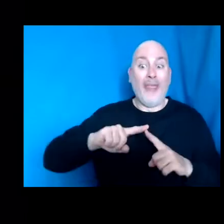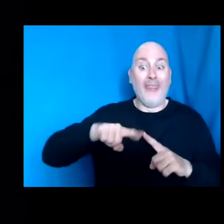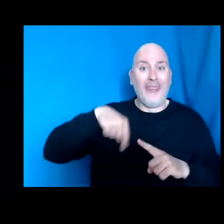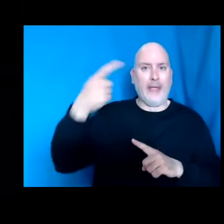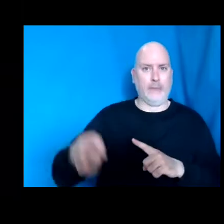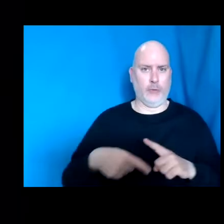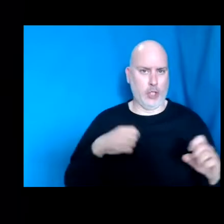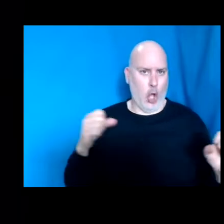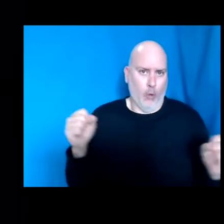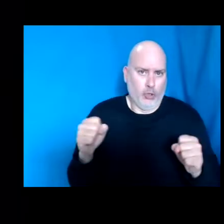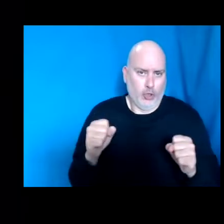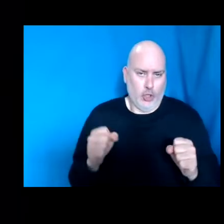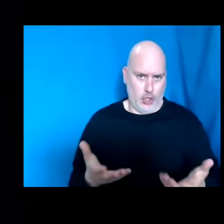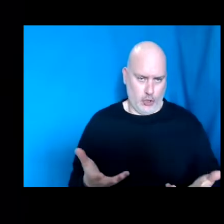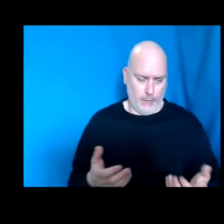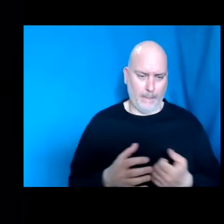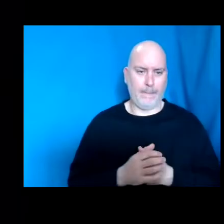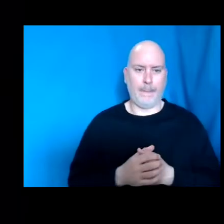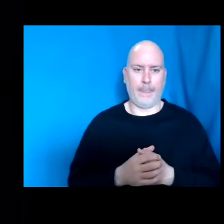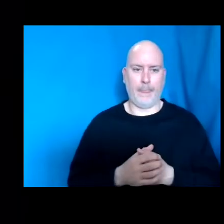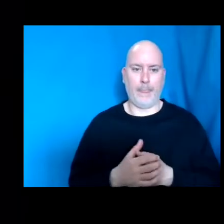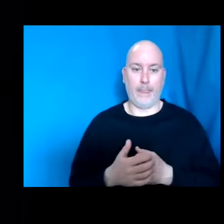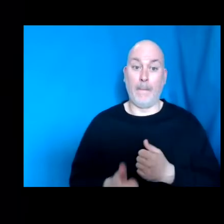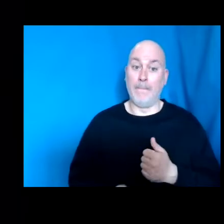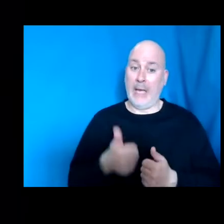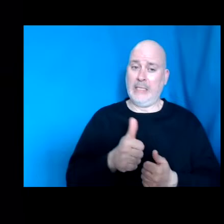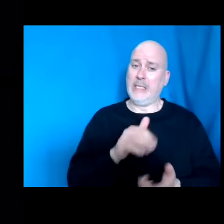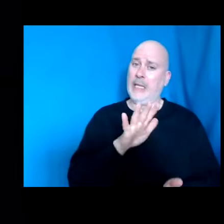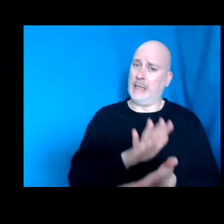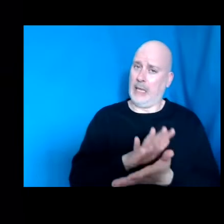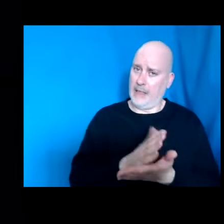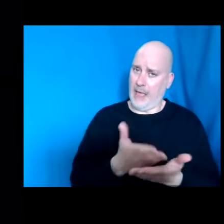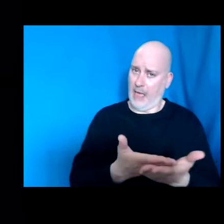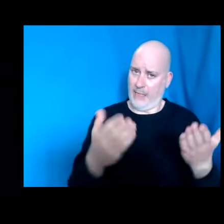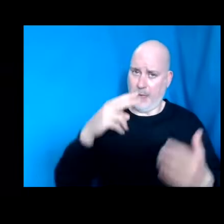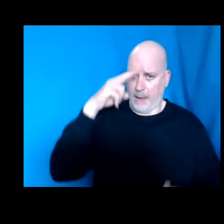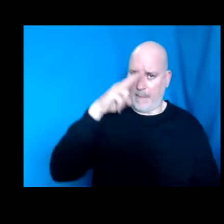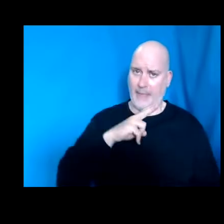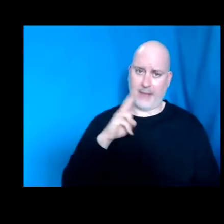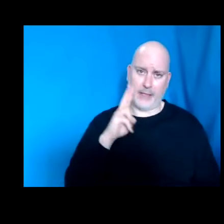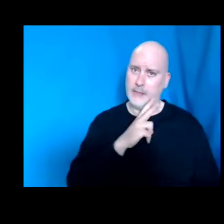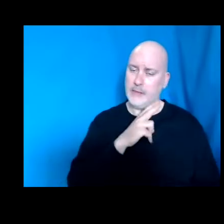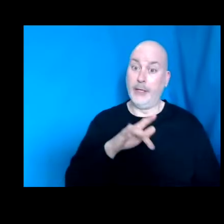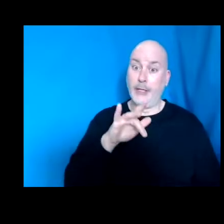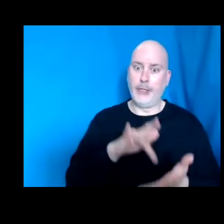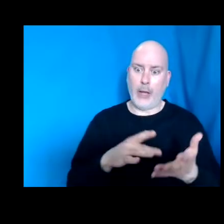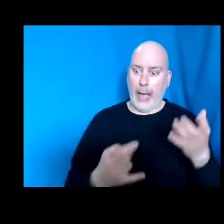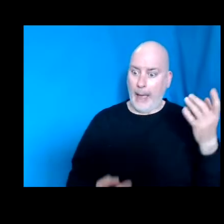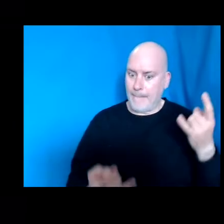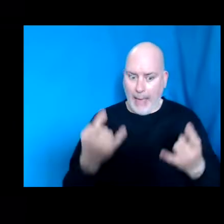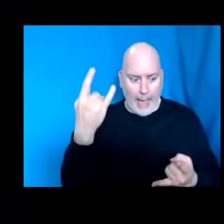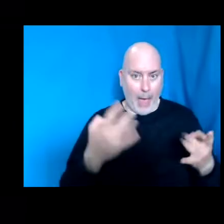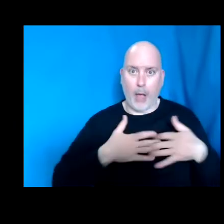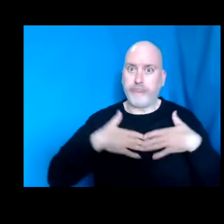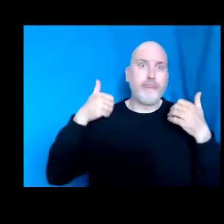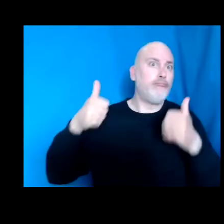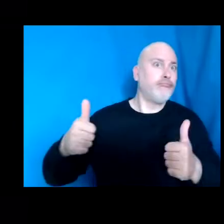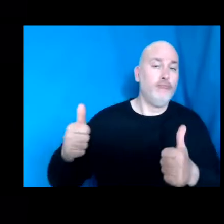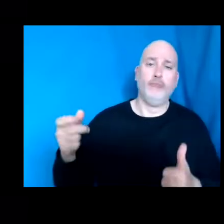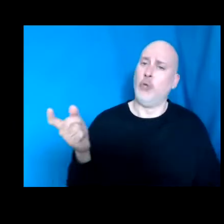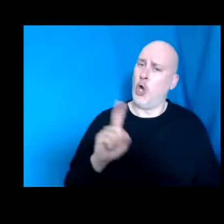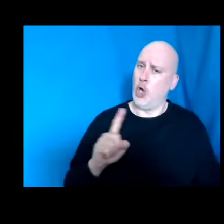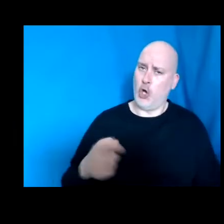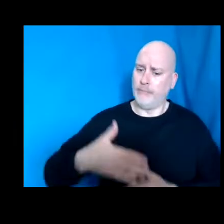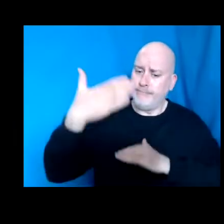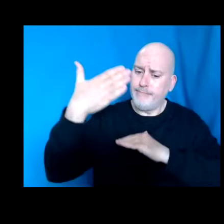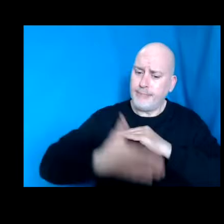convulsión. Para la tranquilidad de vosotros, no aparece en cualquier momento, aparece en un límite de edad que